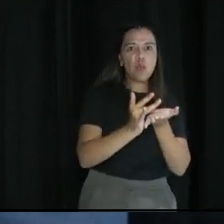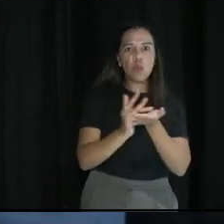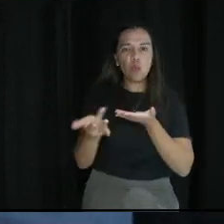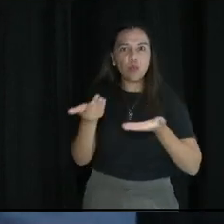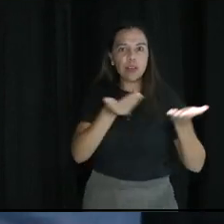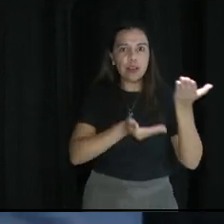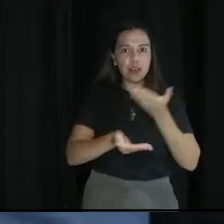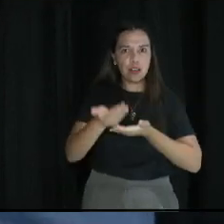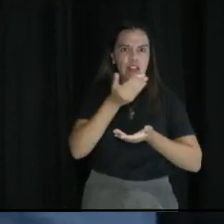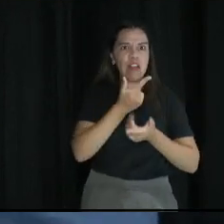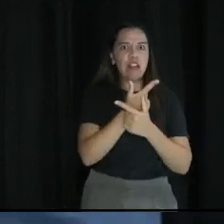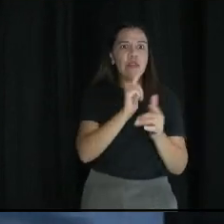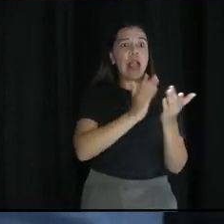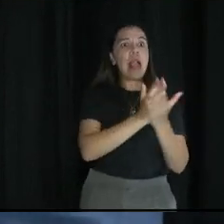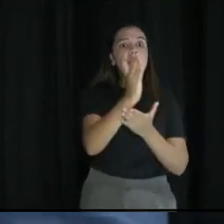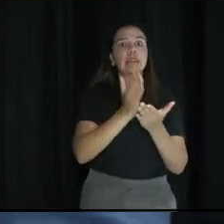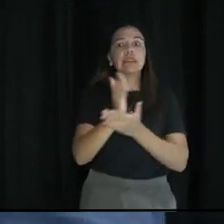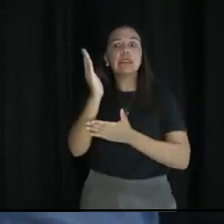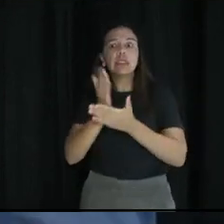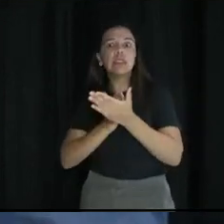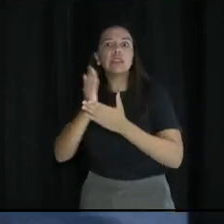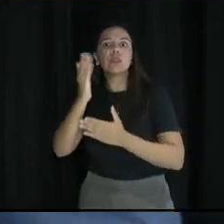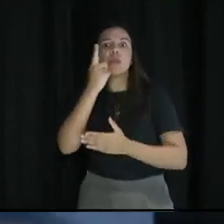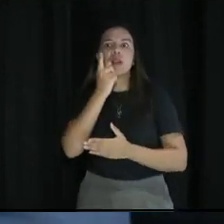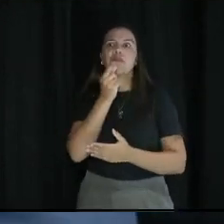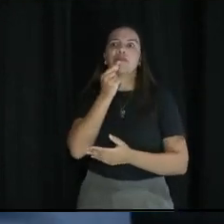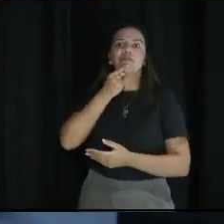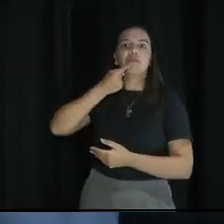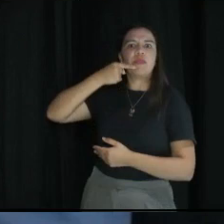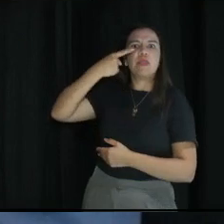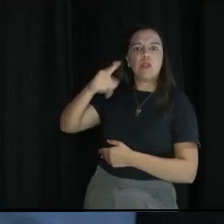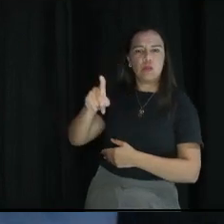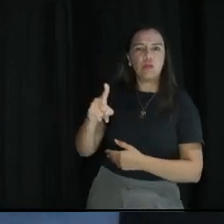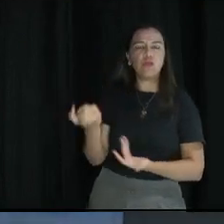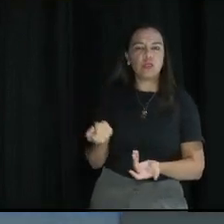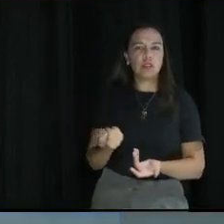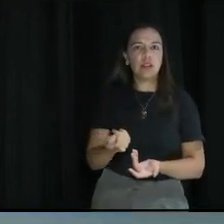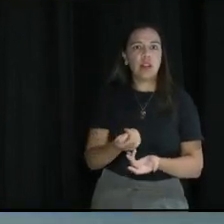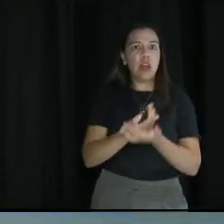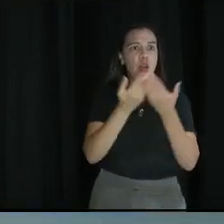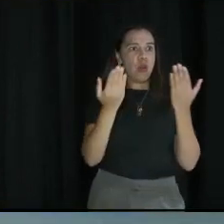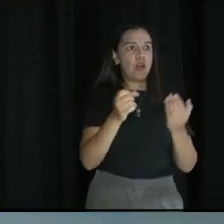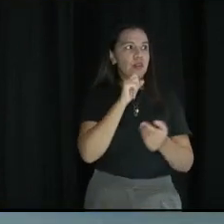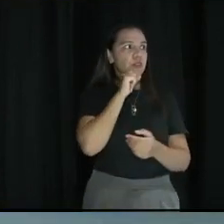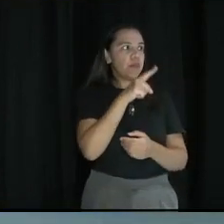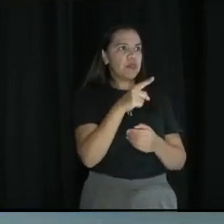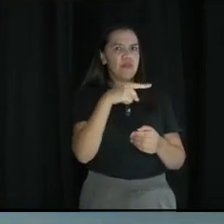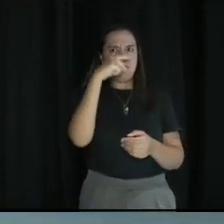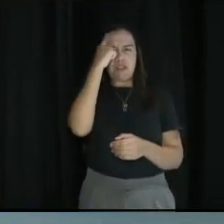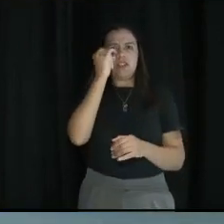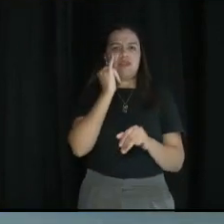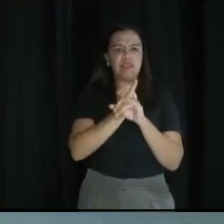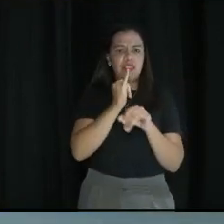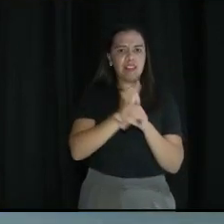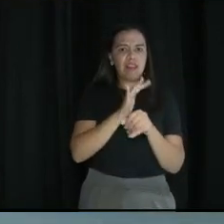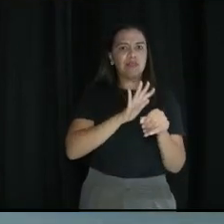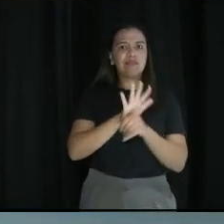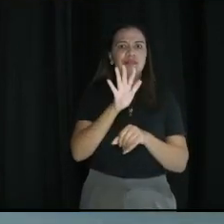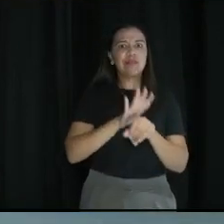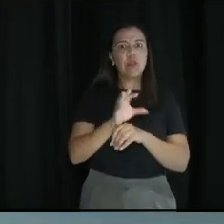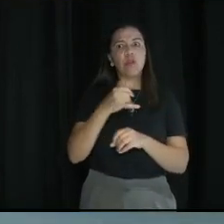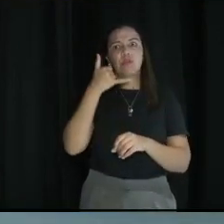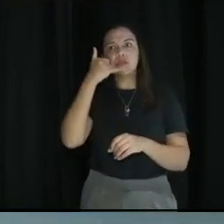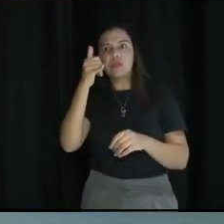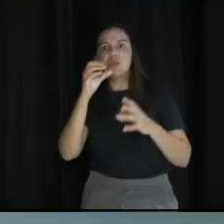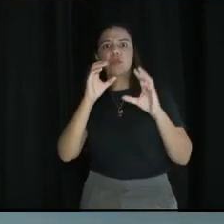tener acceso a una agencia del Ministerio Público, la tenemos cercana y actualmente, pues, a través de algún mecanismo electrónico, bueno, pueden hacer la denuncia y nosotros la